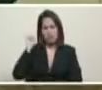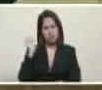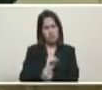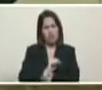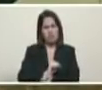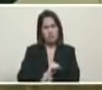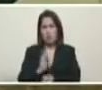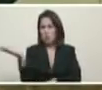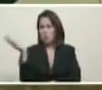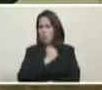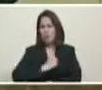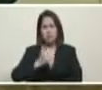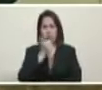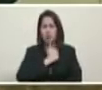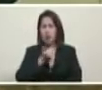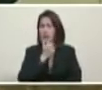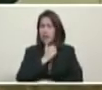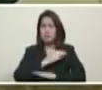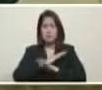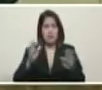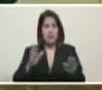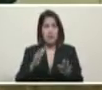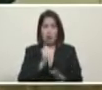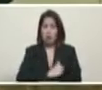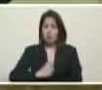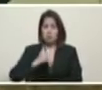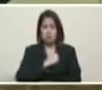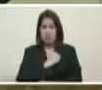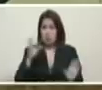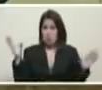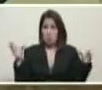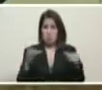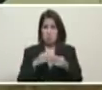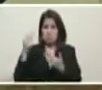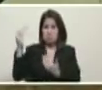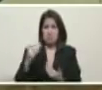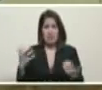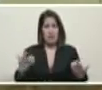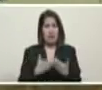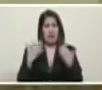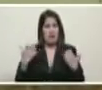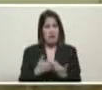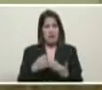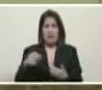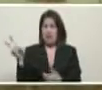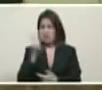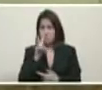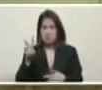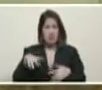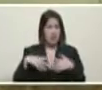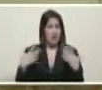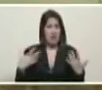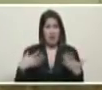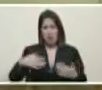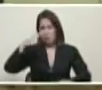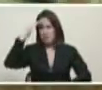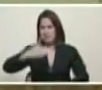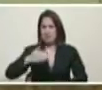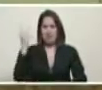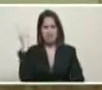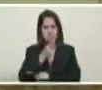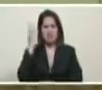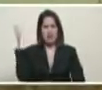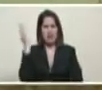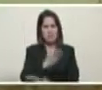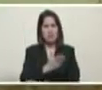tolerancia cero con los grupos que quieran traer la guerra de Colombia a territorio venezolano, y la Fuerza Armada Nacional Bolivariana tiene